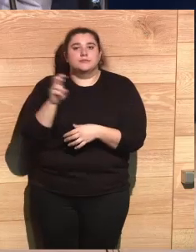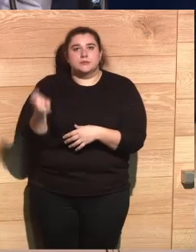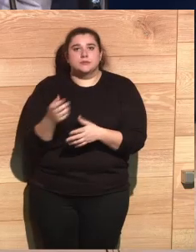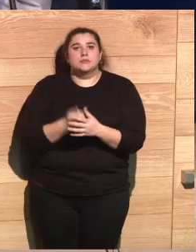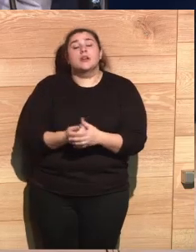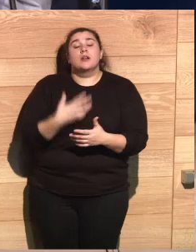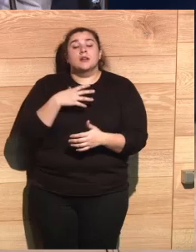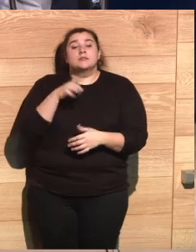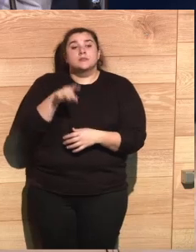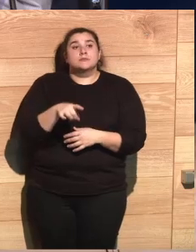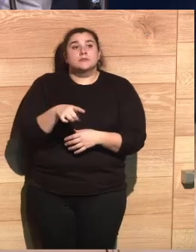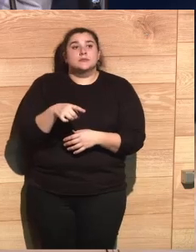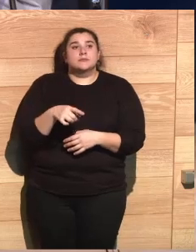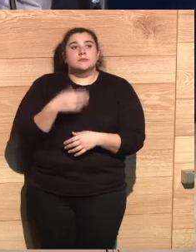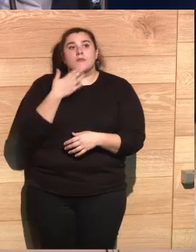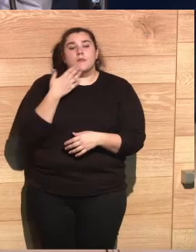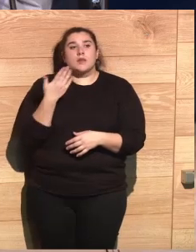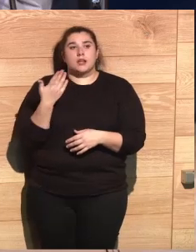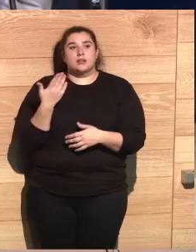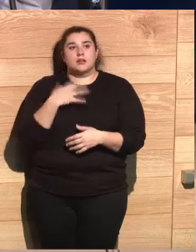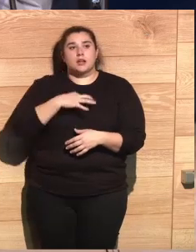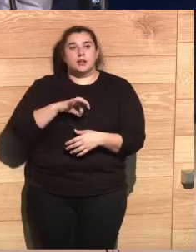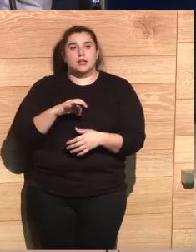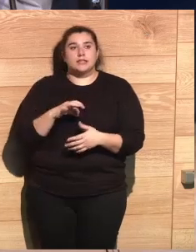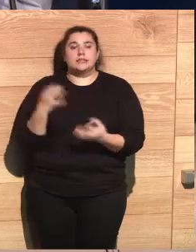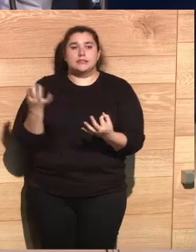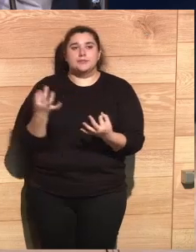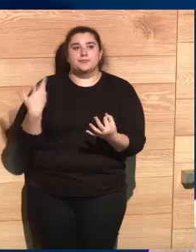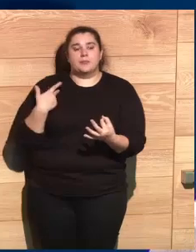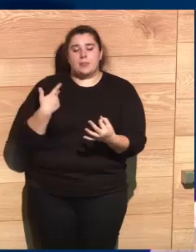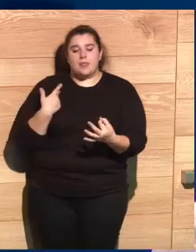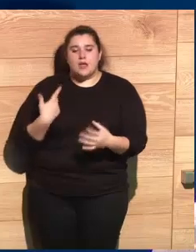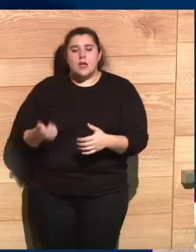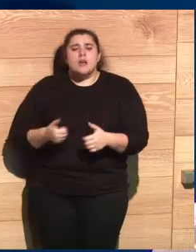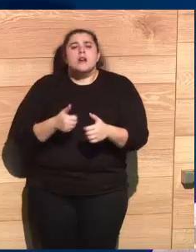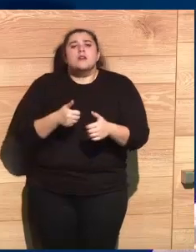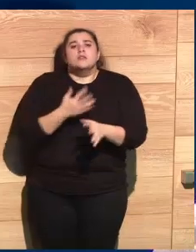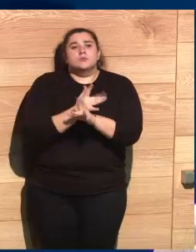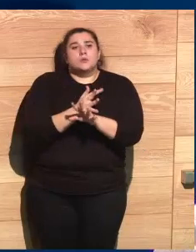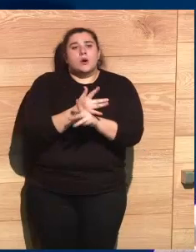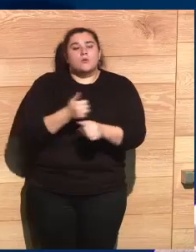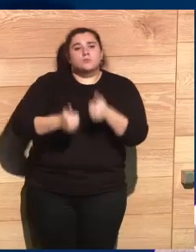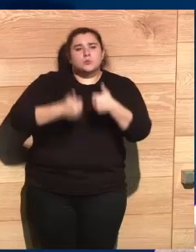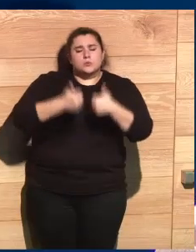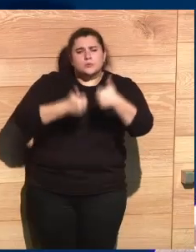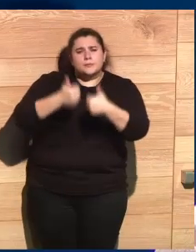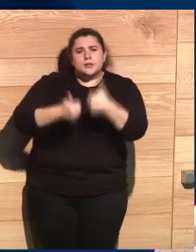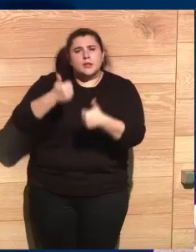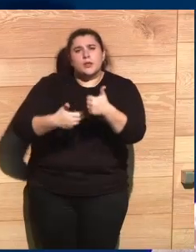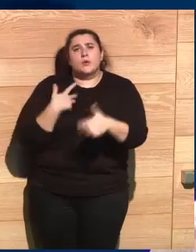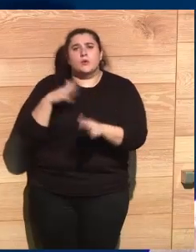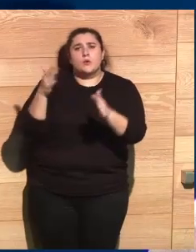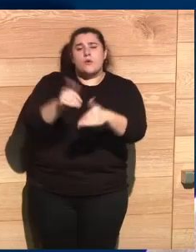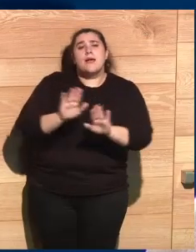puedes realmente... quizás no te puedes ser el mejor, no hay el campeonato mundial de Candy Crush, pero puedes realmente ser mejor cuanto